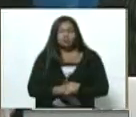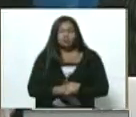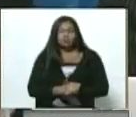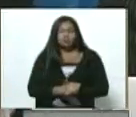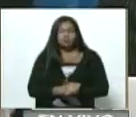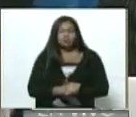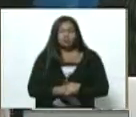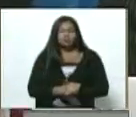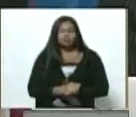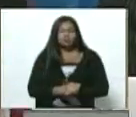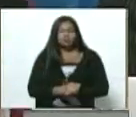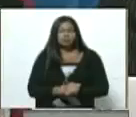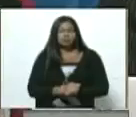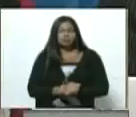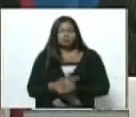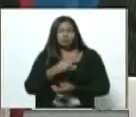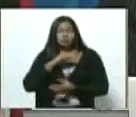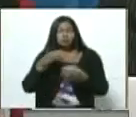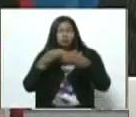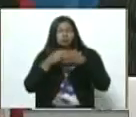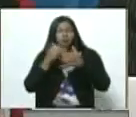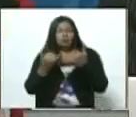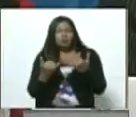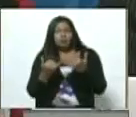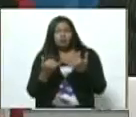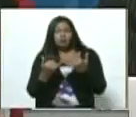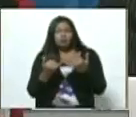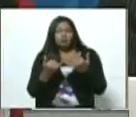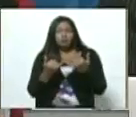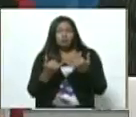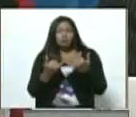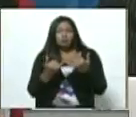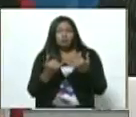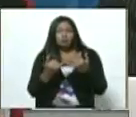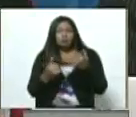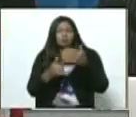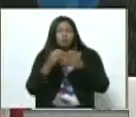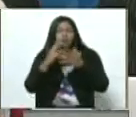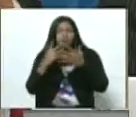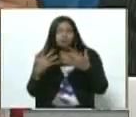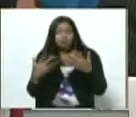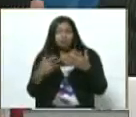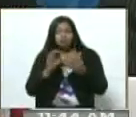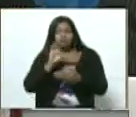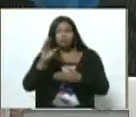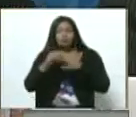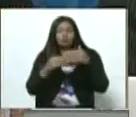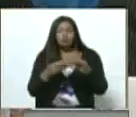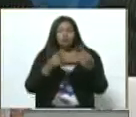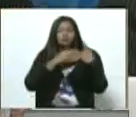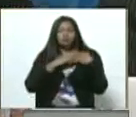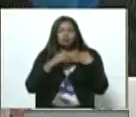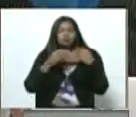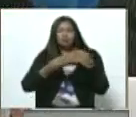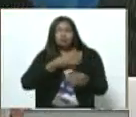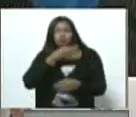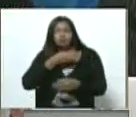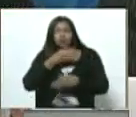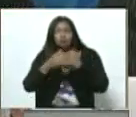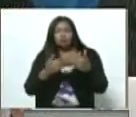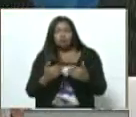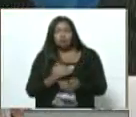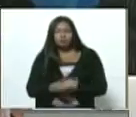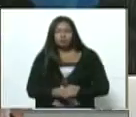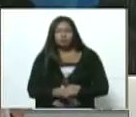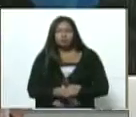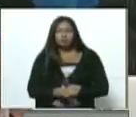representatividad. En este comité está lo más variado del país, representado en la sociedad civil